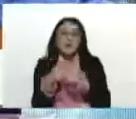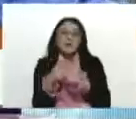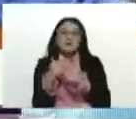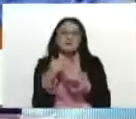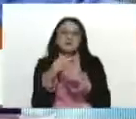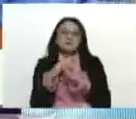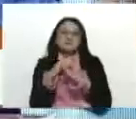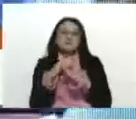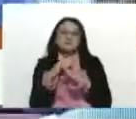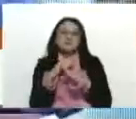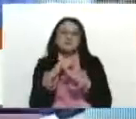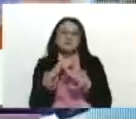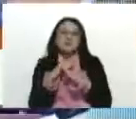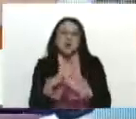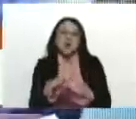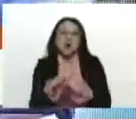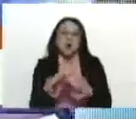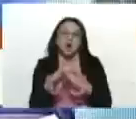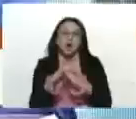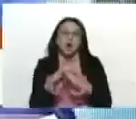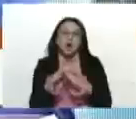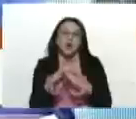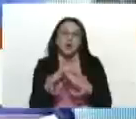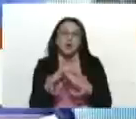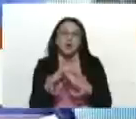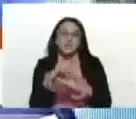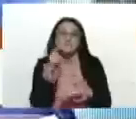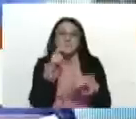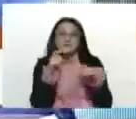que había sobre personas que podían firmar